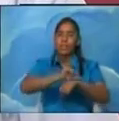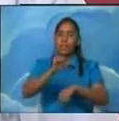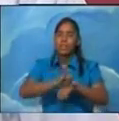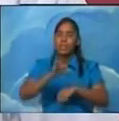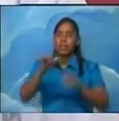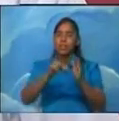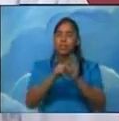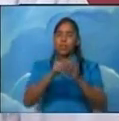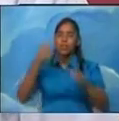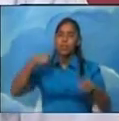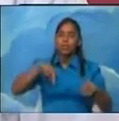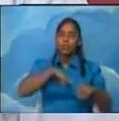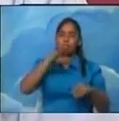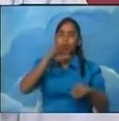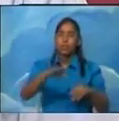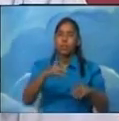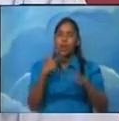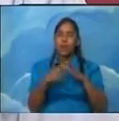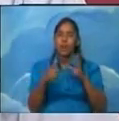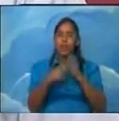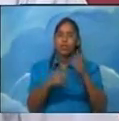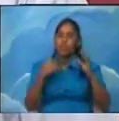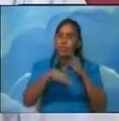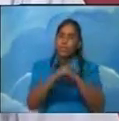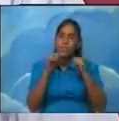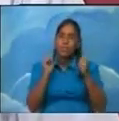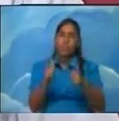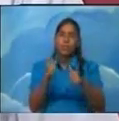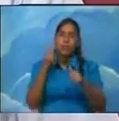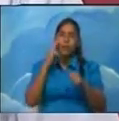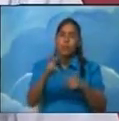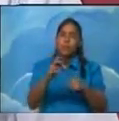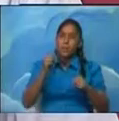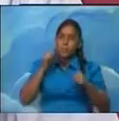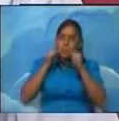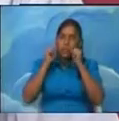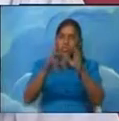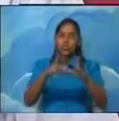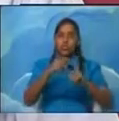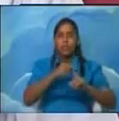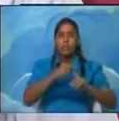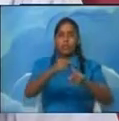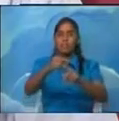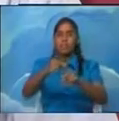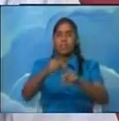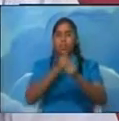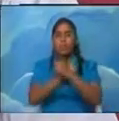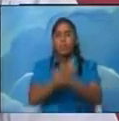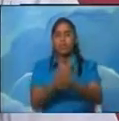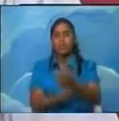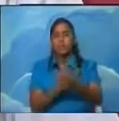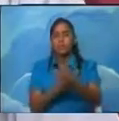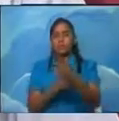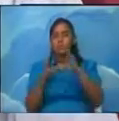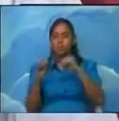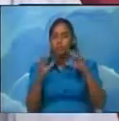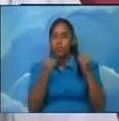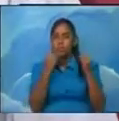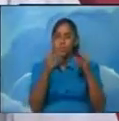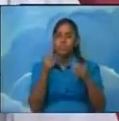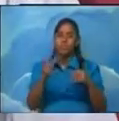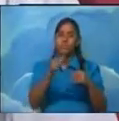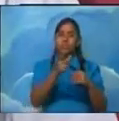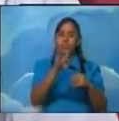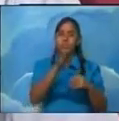donde nosotros estamos, las cosas van a salir bien, van a haber bendiciones especiales. Amados hermanos, he hablado con mucha gente que se